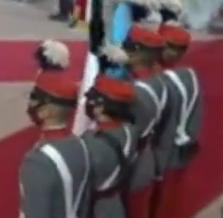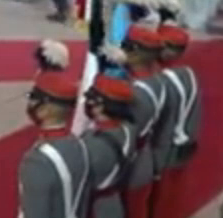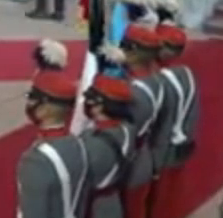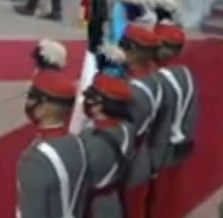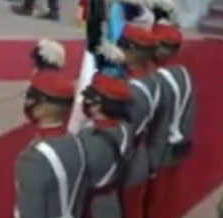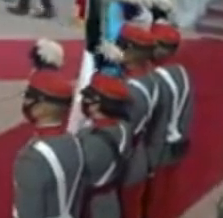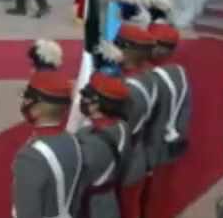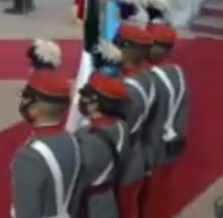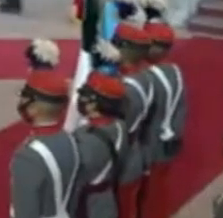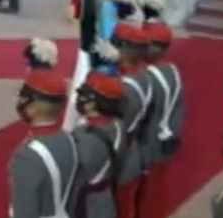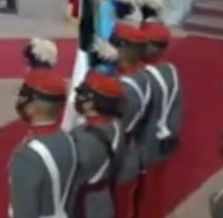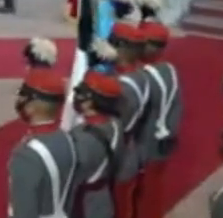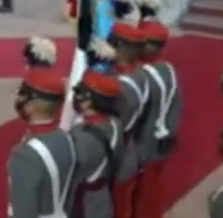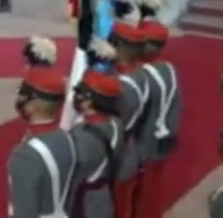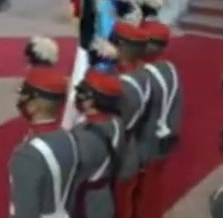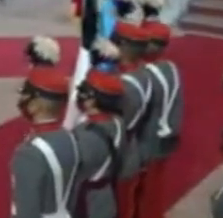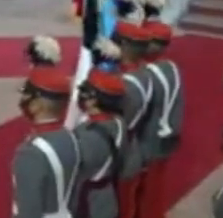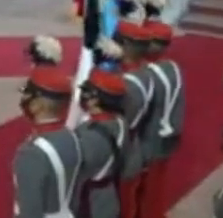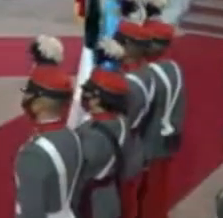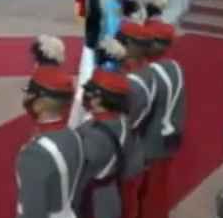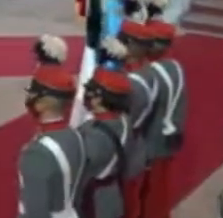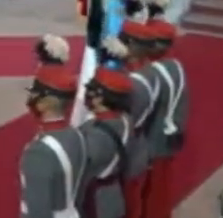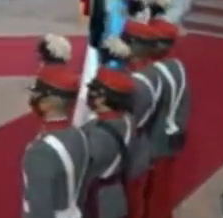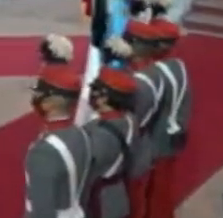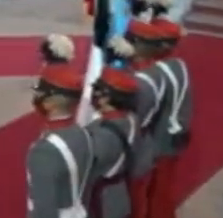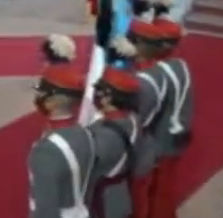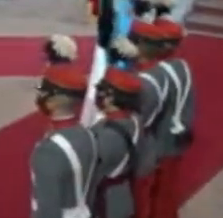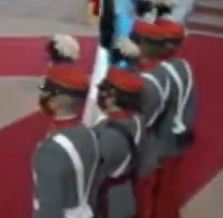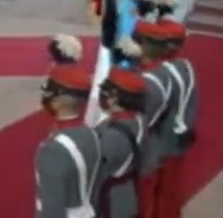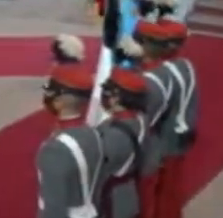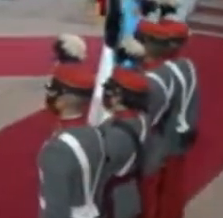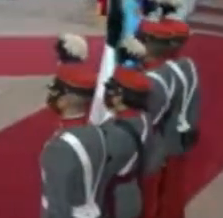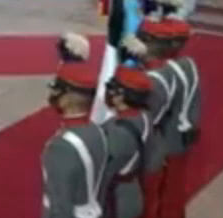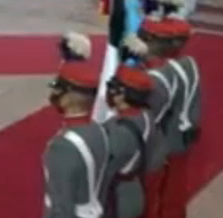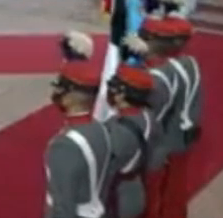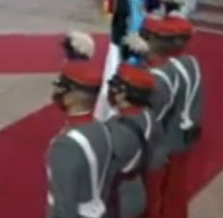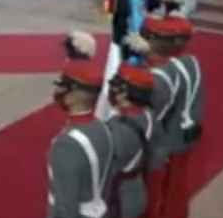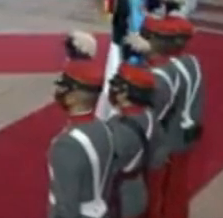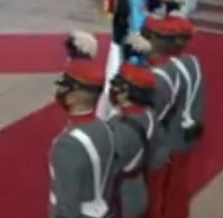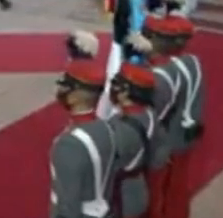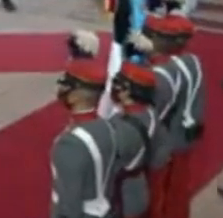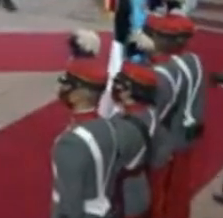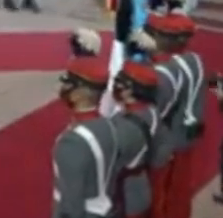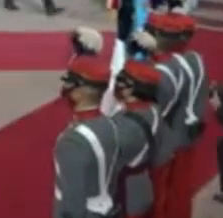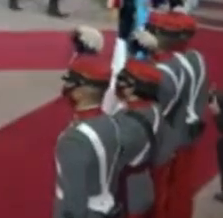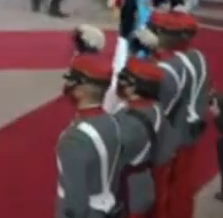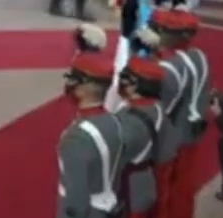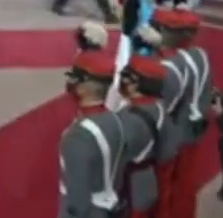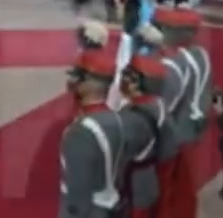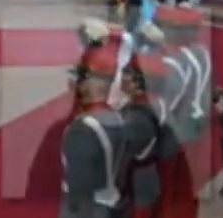Seguidamente, el doctor Alejandro Eduardo Yamatei Faya, presidente de la República de Guatemala, presentará su gabinete al